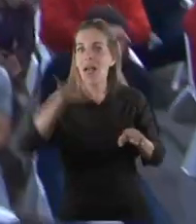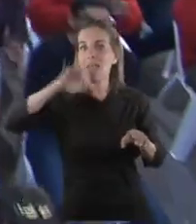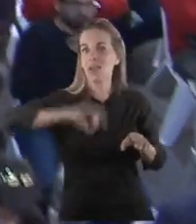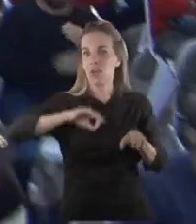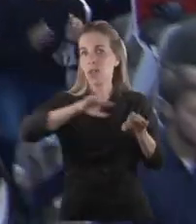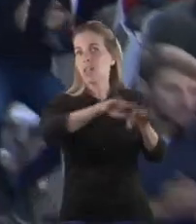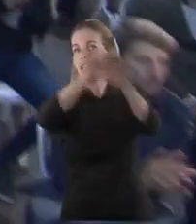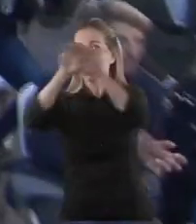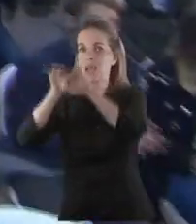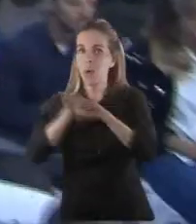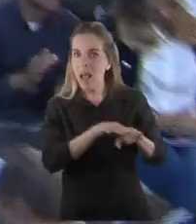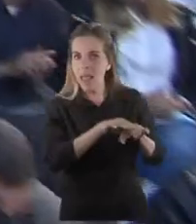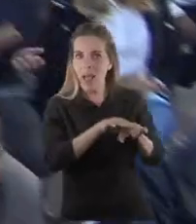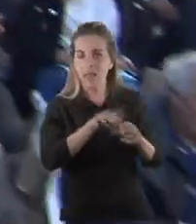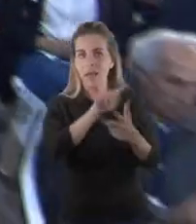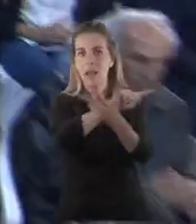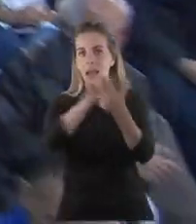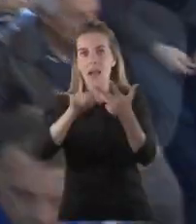cosas.